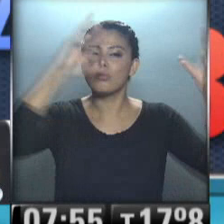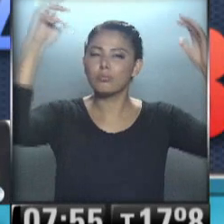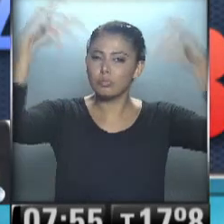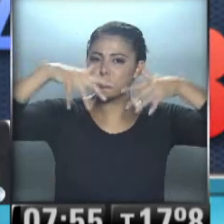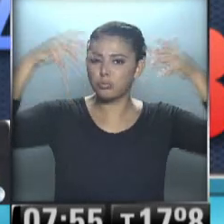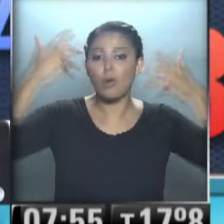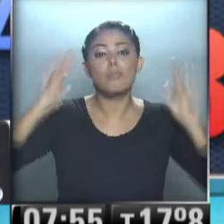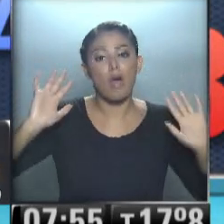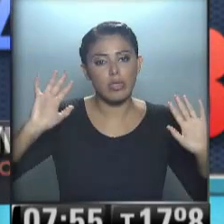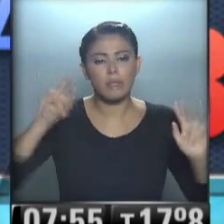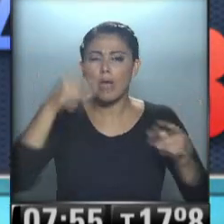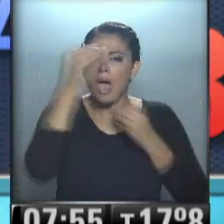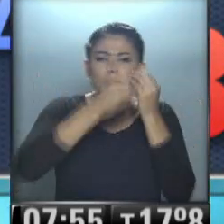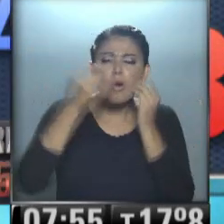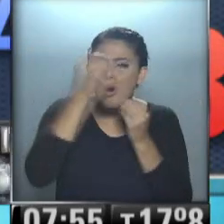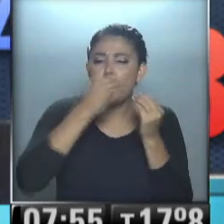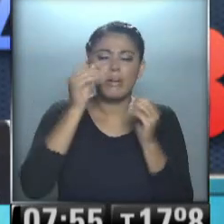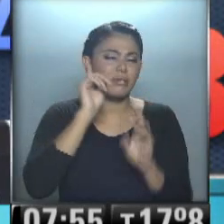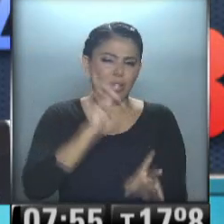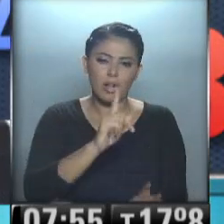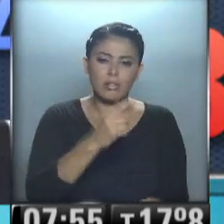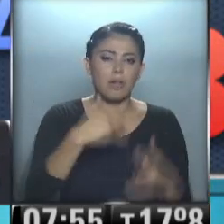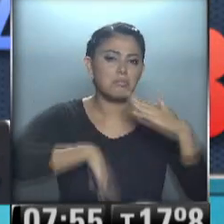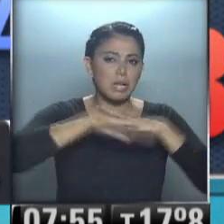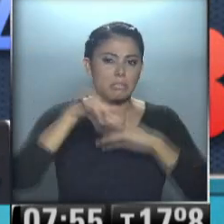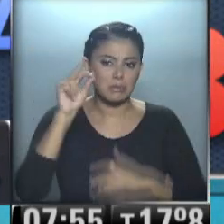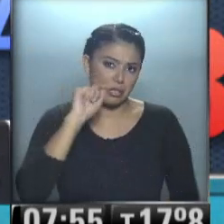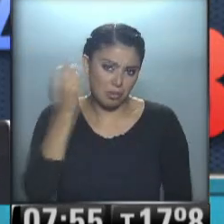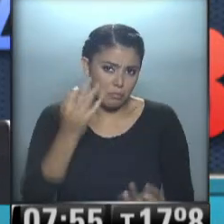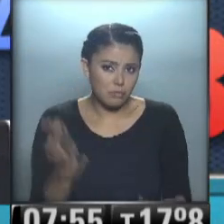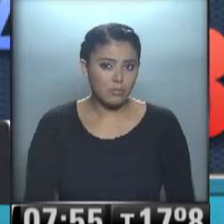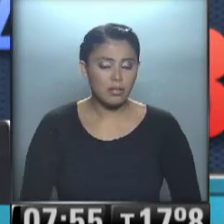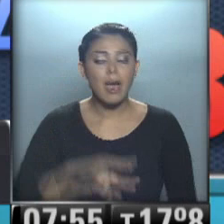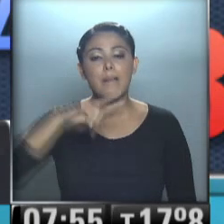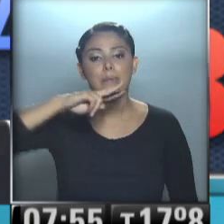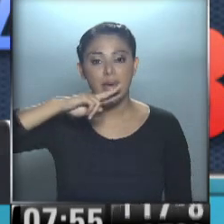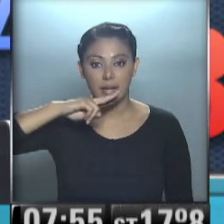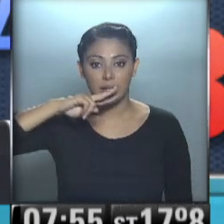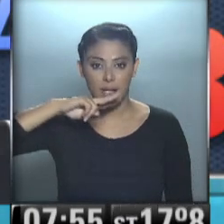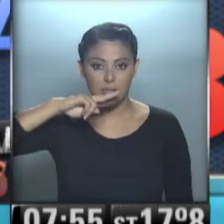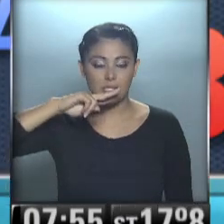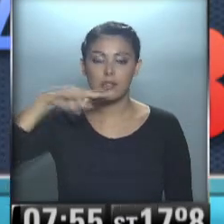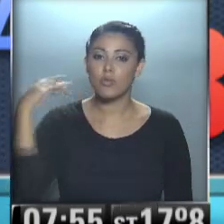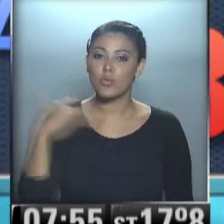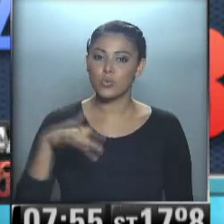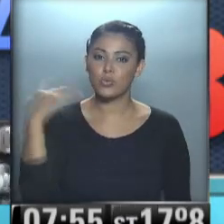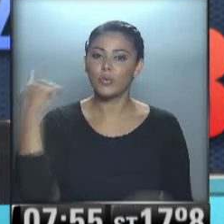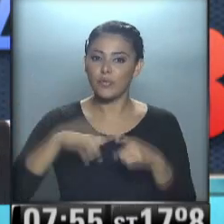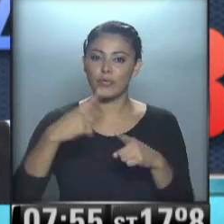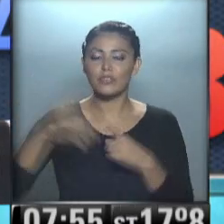pueden tener, no preocuparse demasiado, 30 grados no está nada mal. El viernes, qué fiesta,